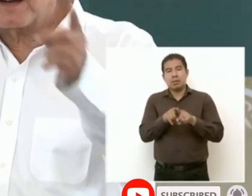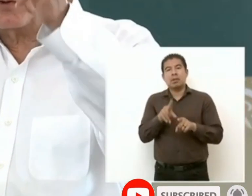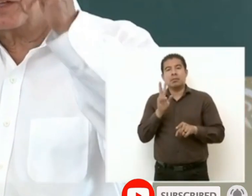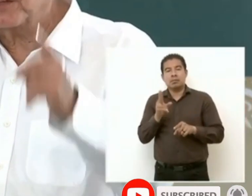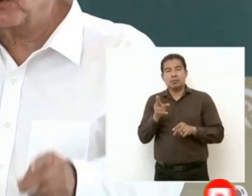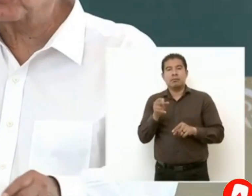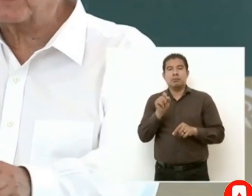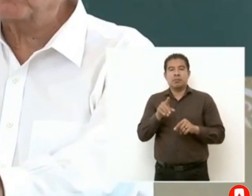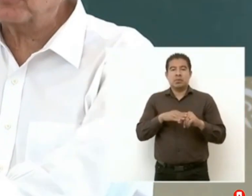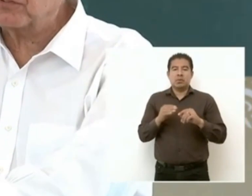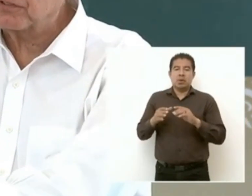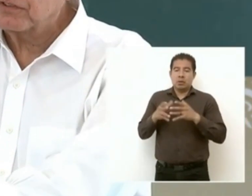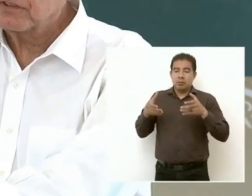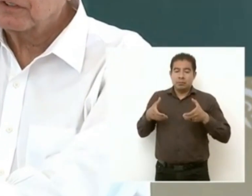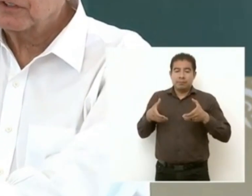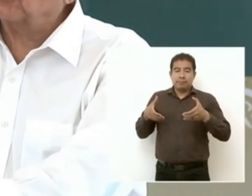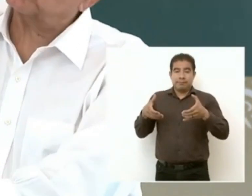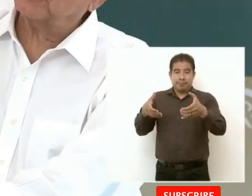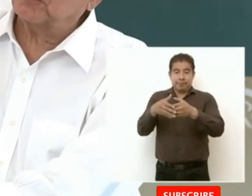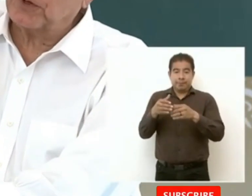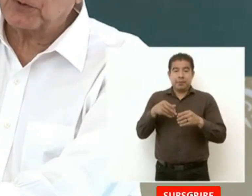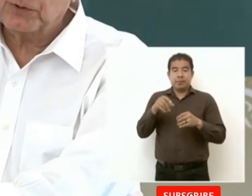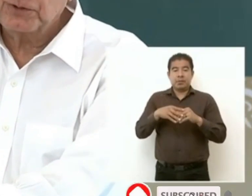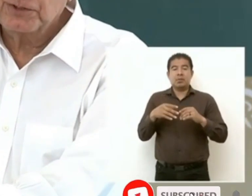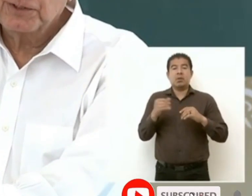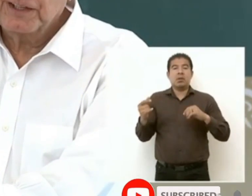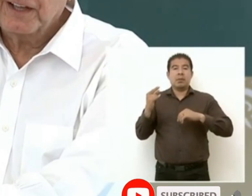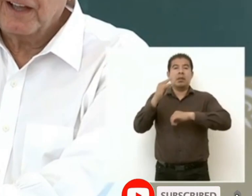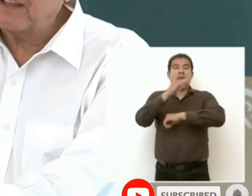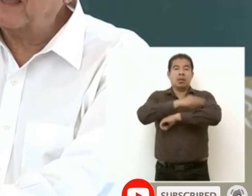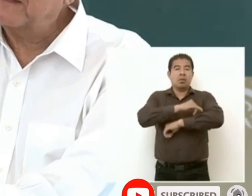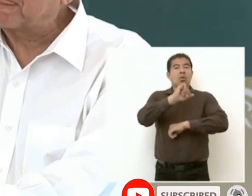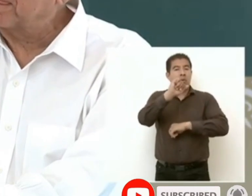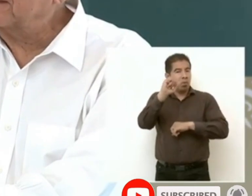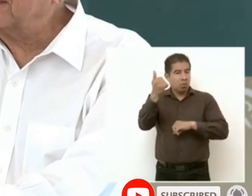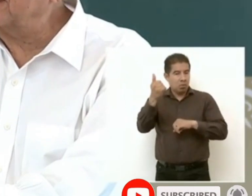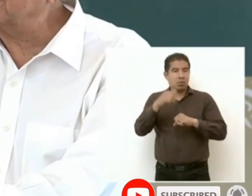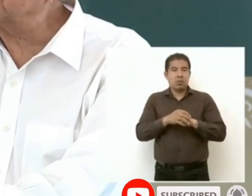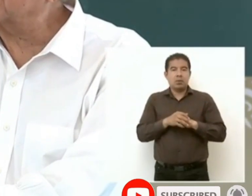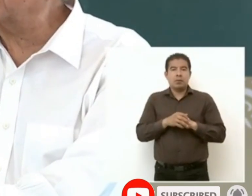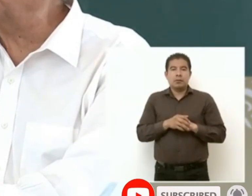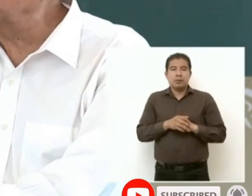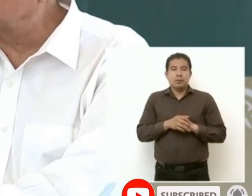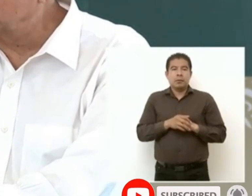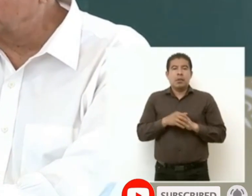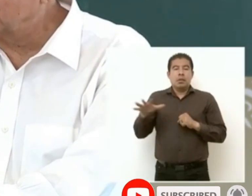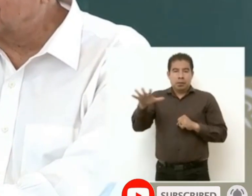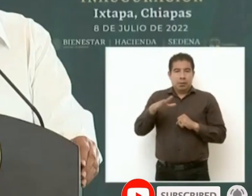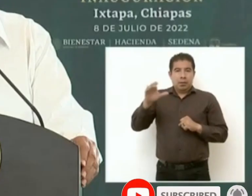están a cargo de 2 tramos y otro aeropuerto allá en